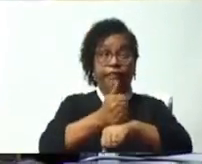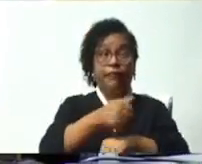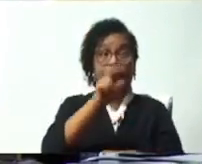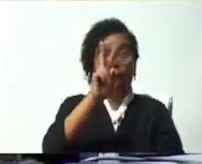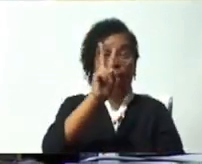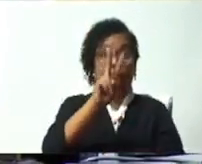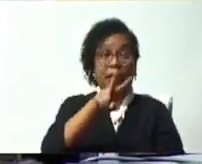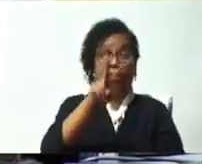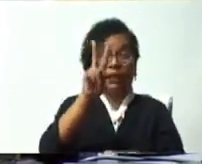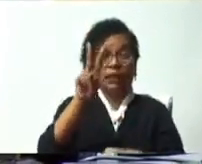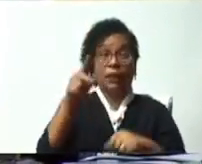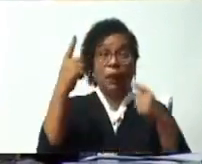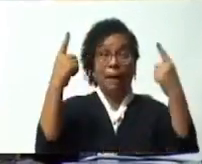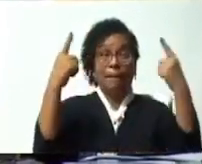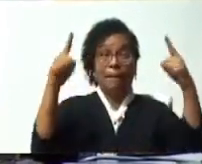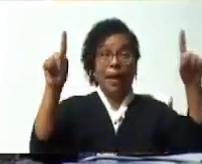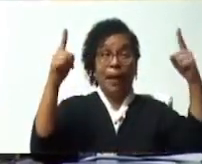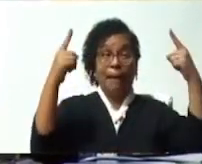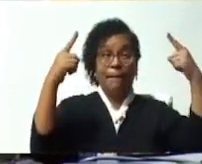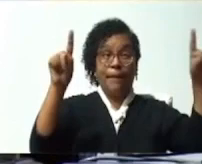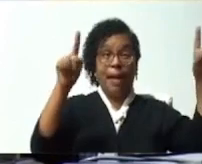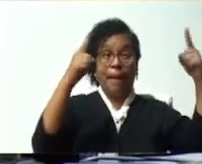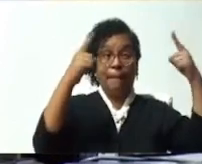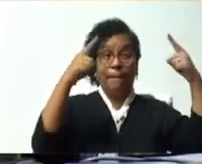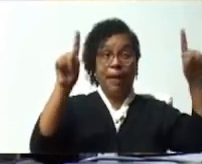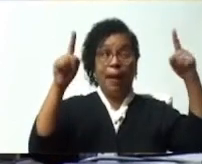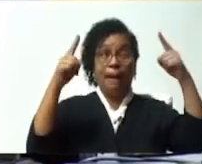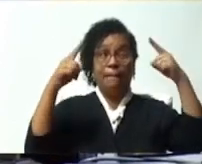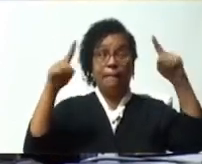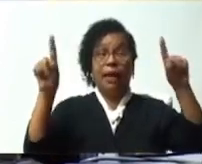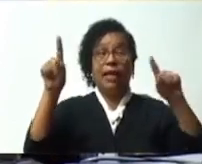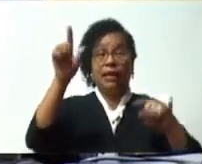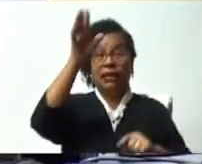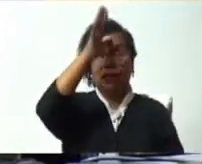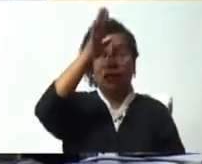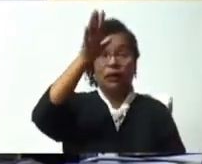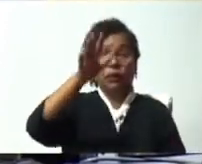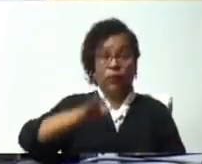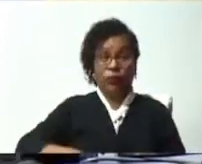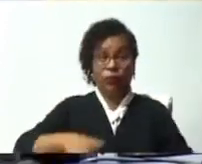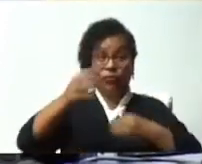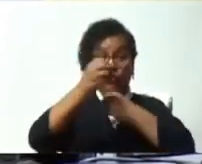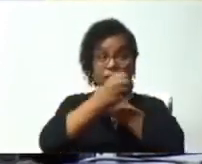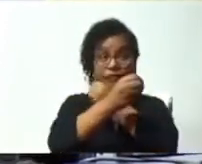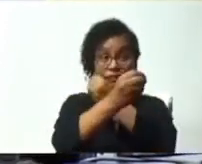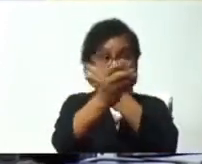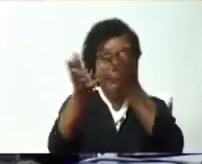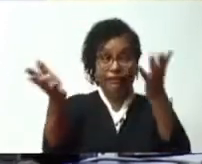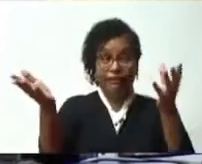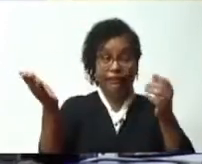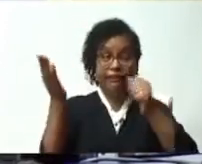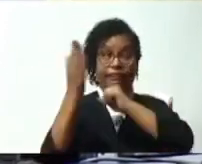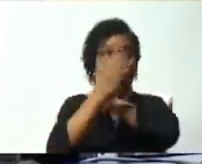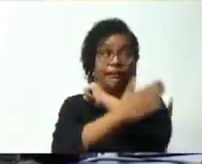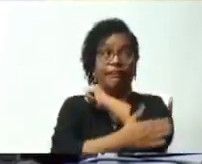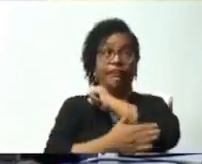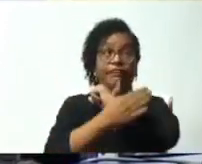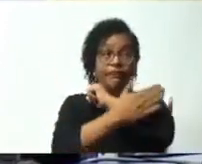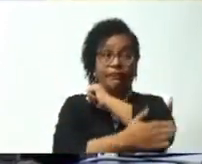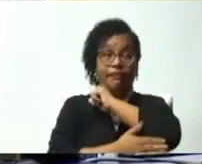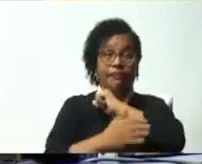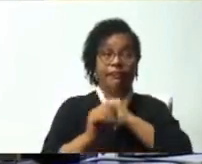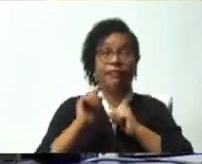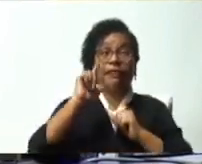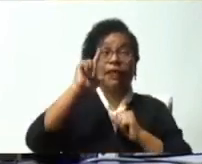victorias, a ese hombre que le habló al país, que después del domingo el